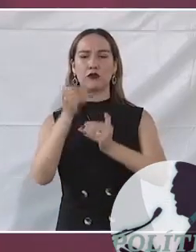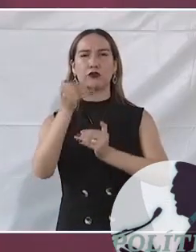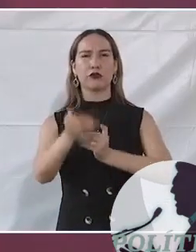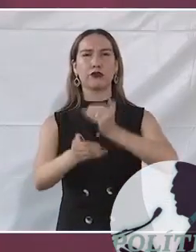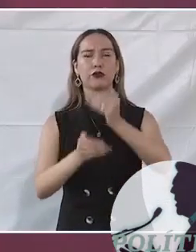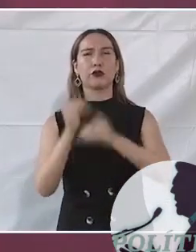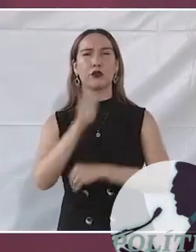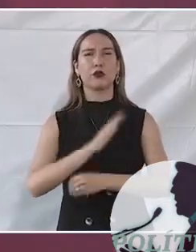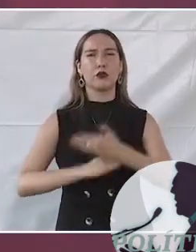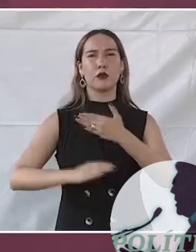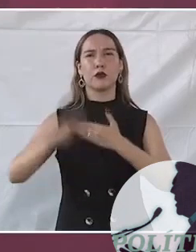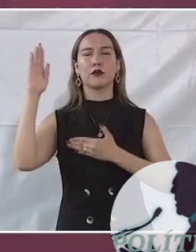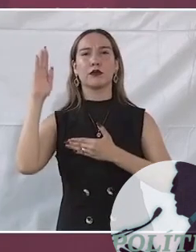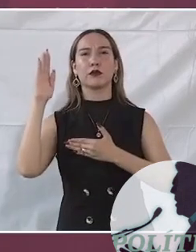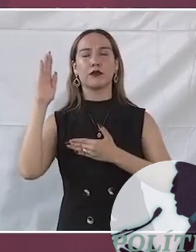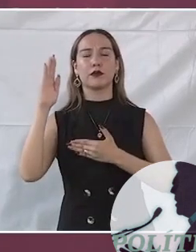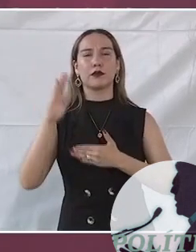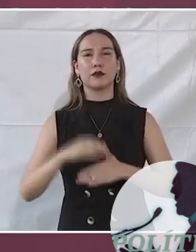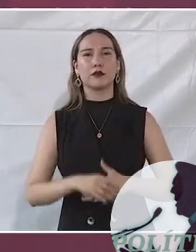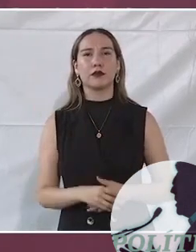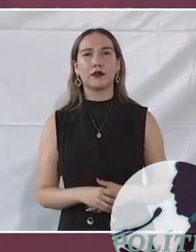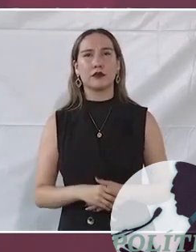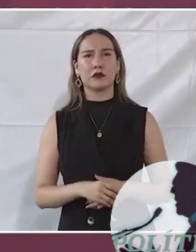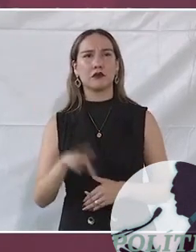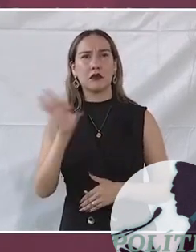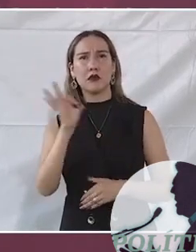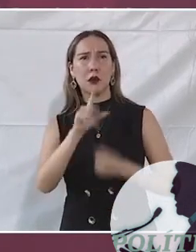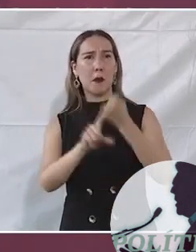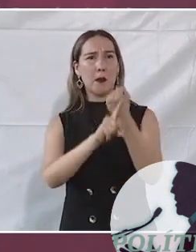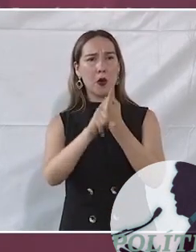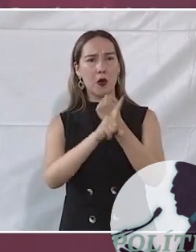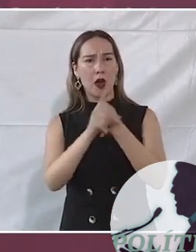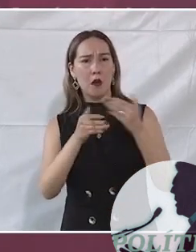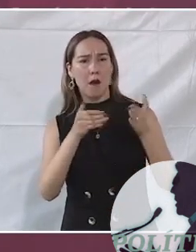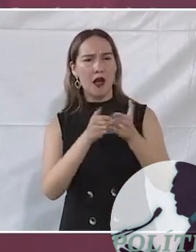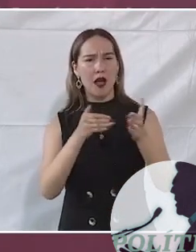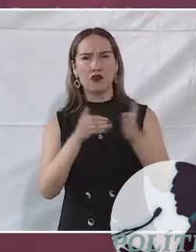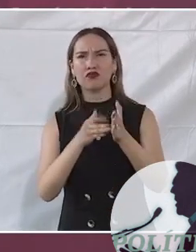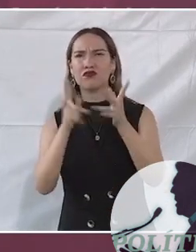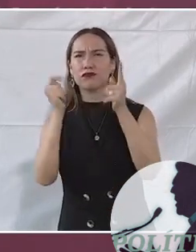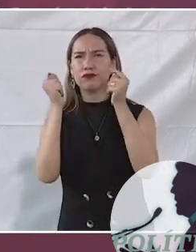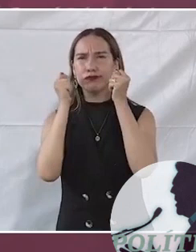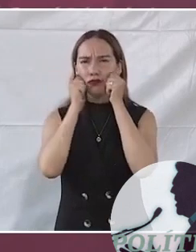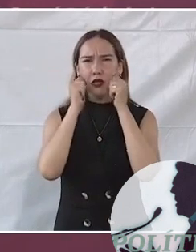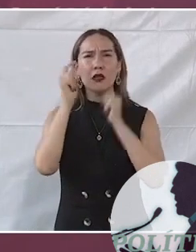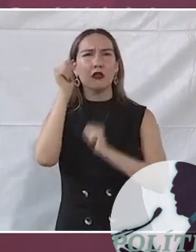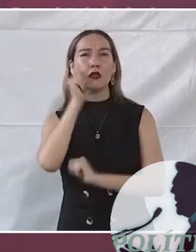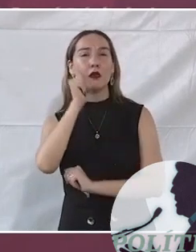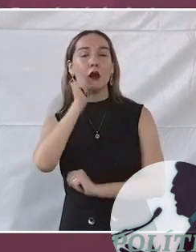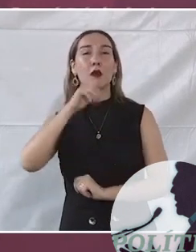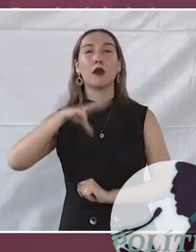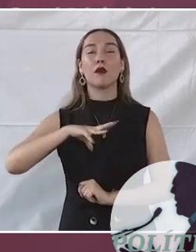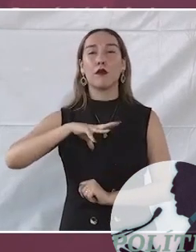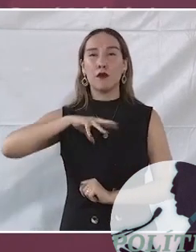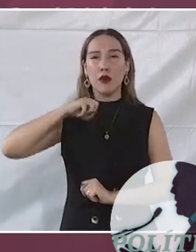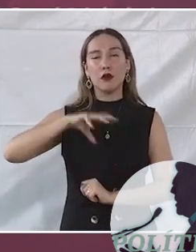a todas las adversidades. Las culturas nos han protegido, nos han salvado